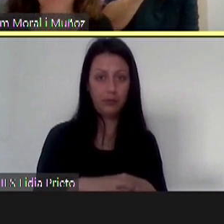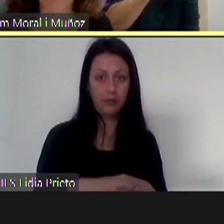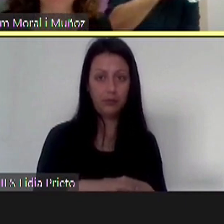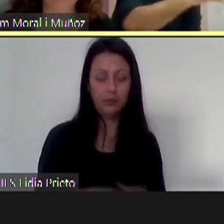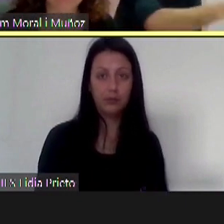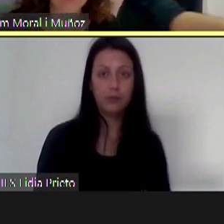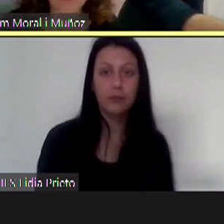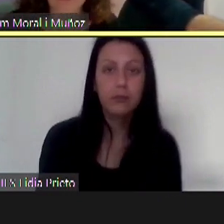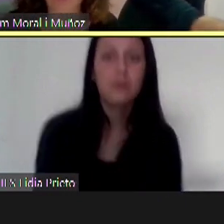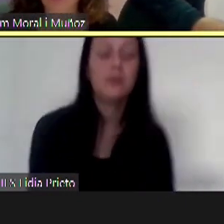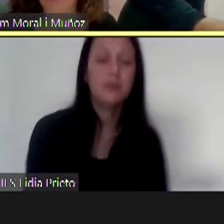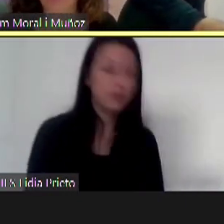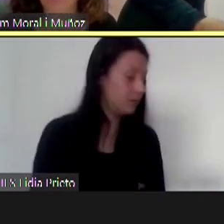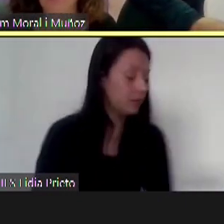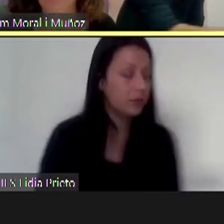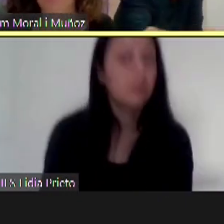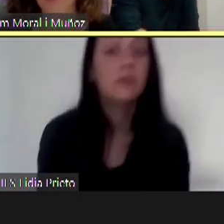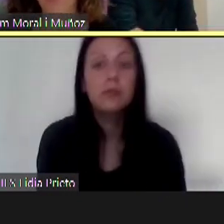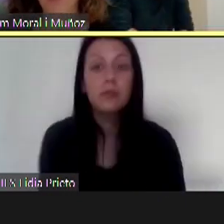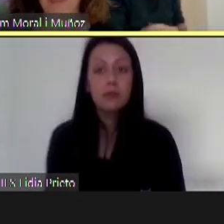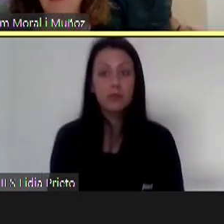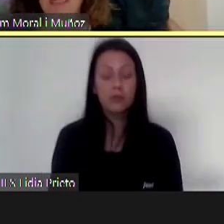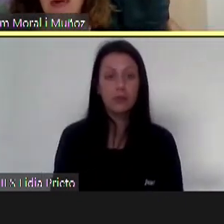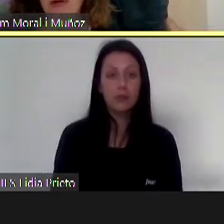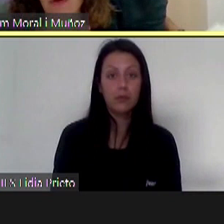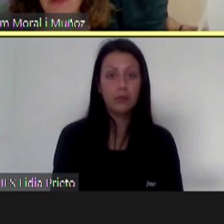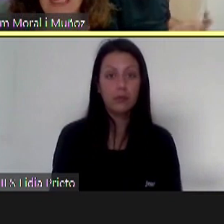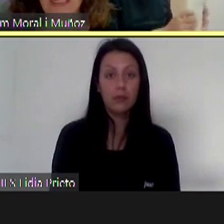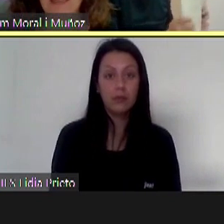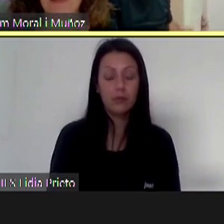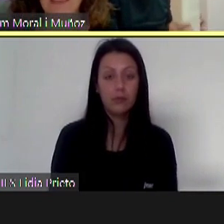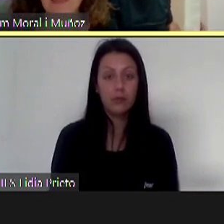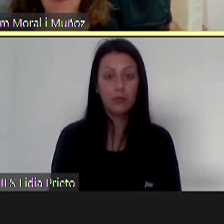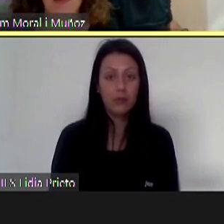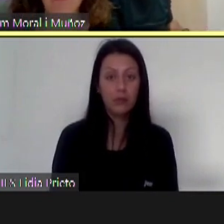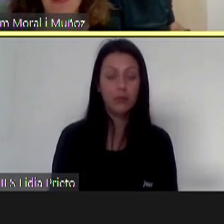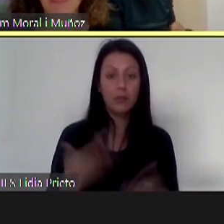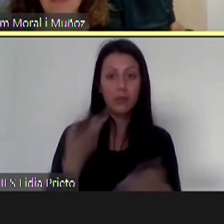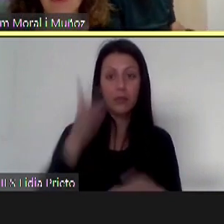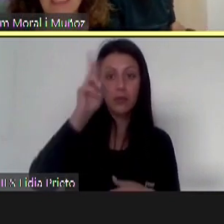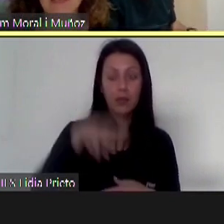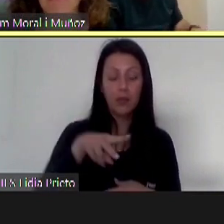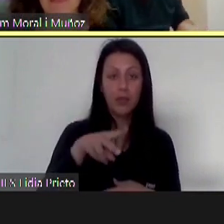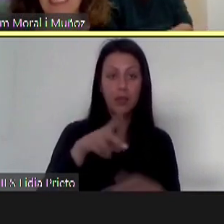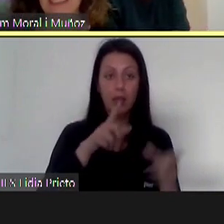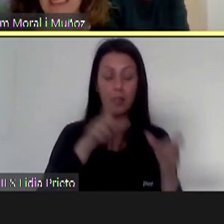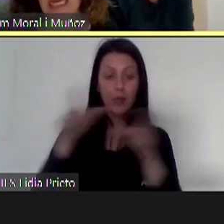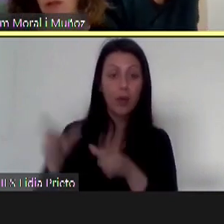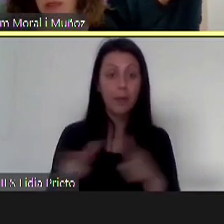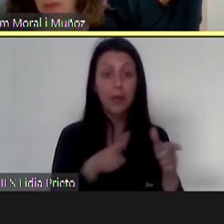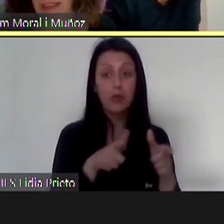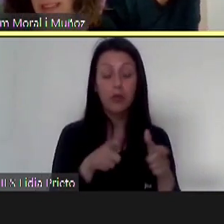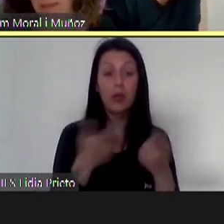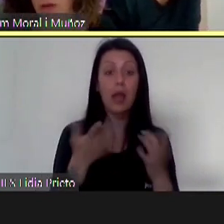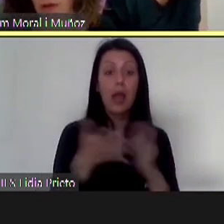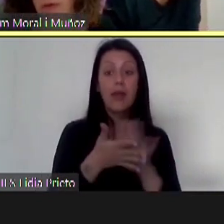Luego, cuando se nos mandó un poquito de qué versaba, ¿no? Había una parte de las